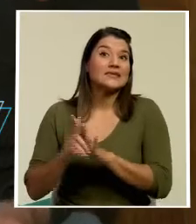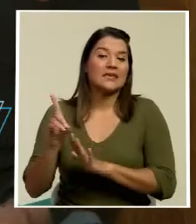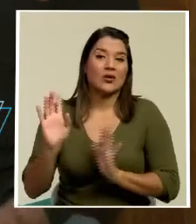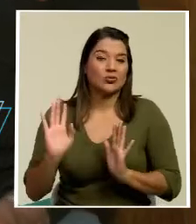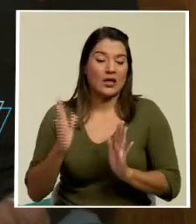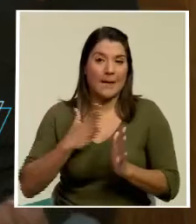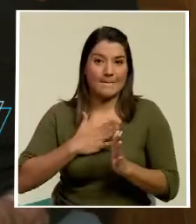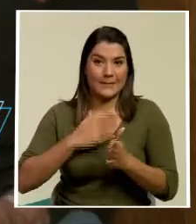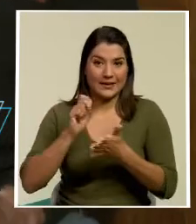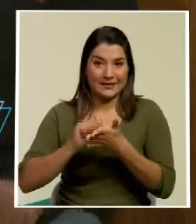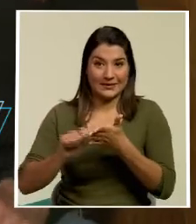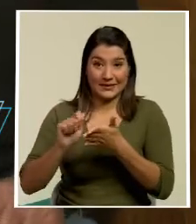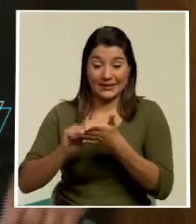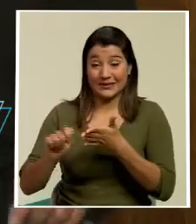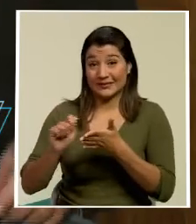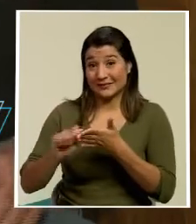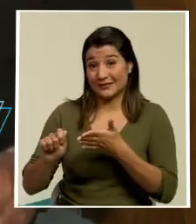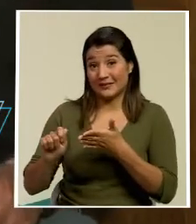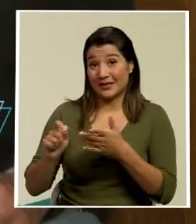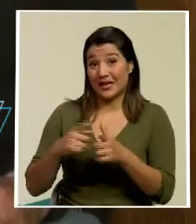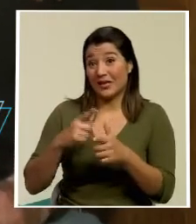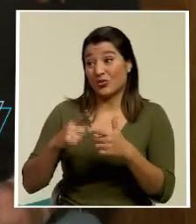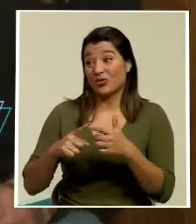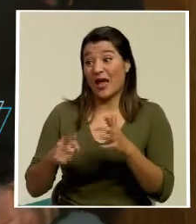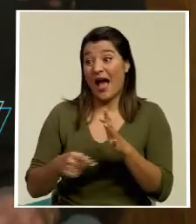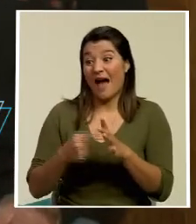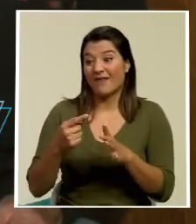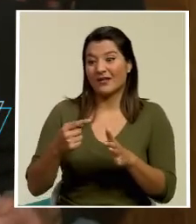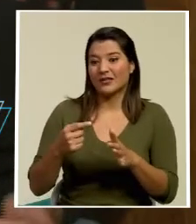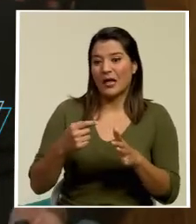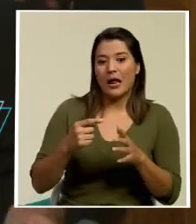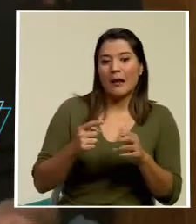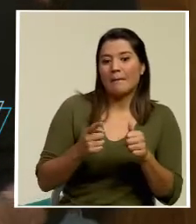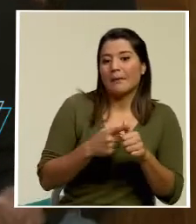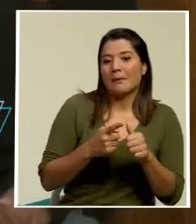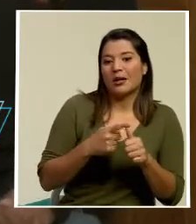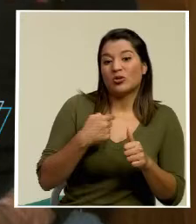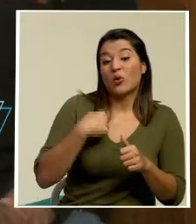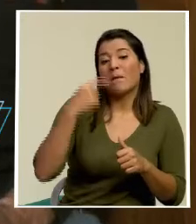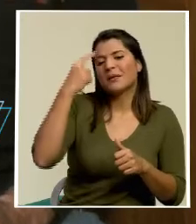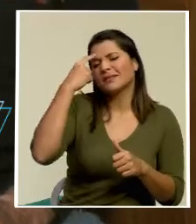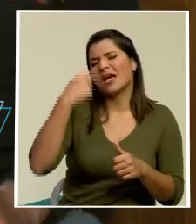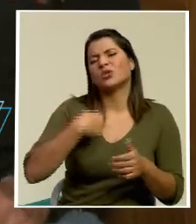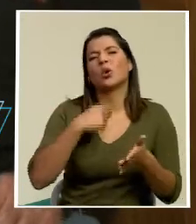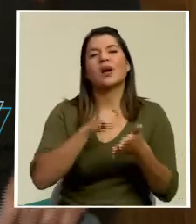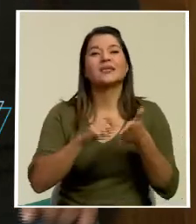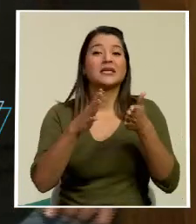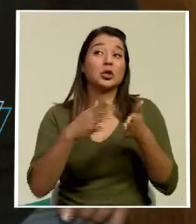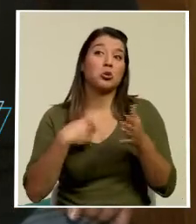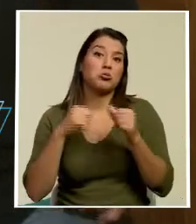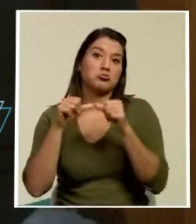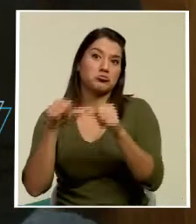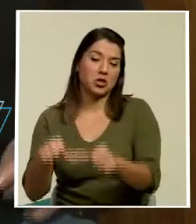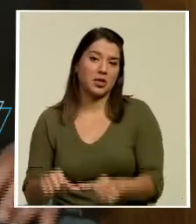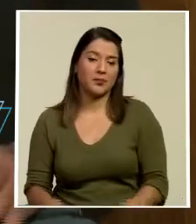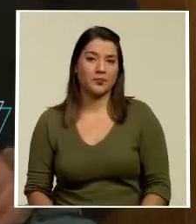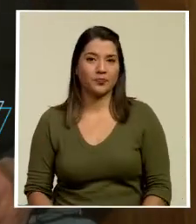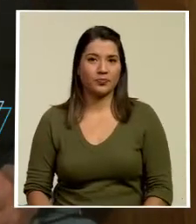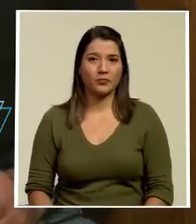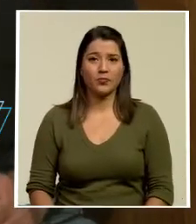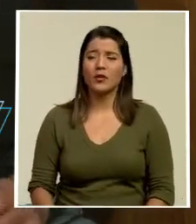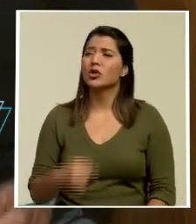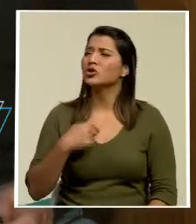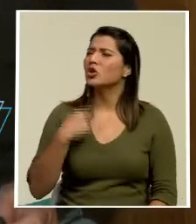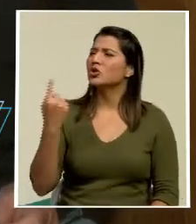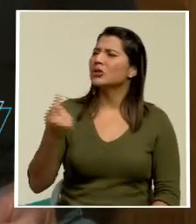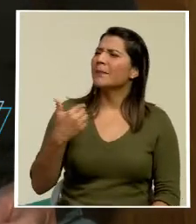escrita lo hace a uno creer que es escritor en un principio, y bueno, seguí. Qué lindo, Tuve Osvaldo, muchas dudas